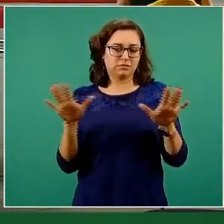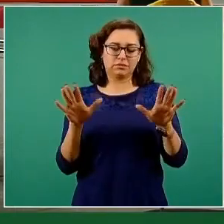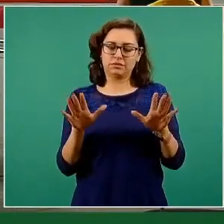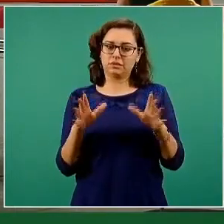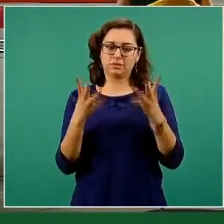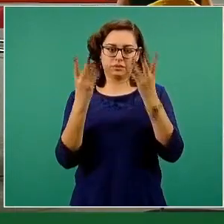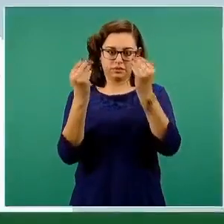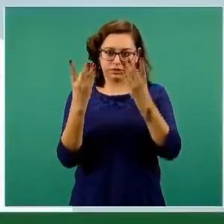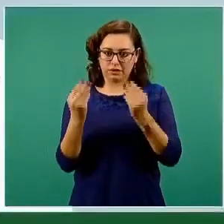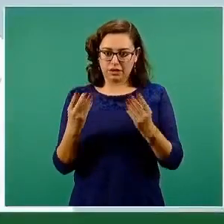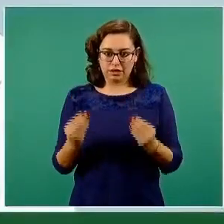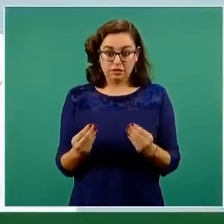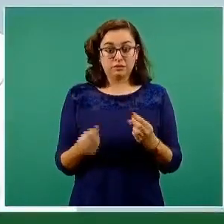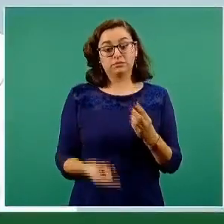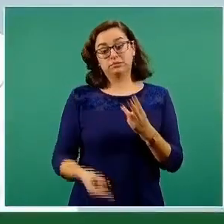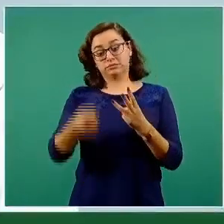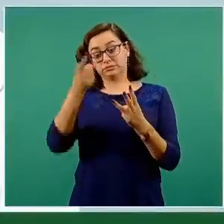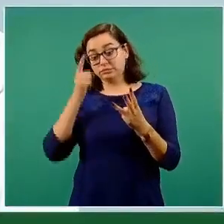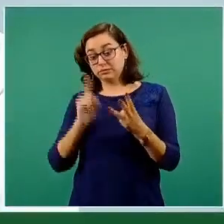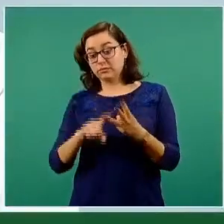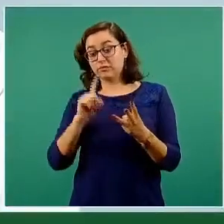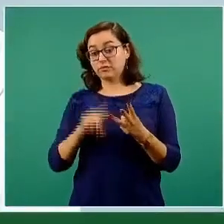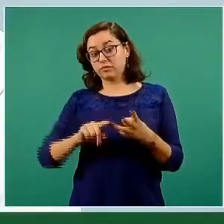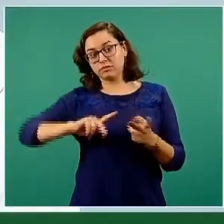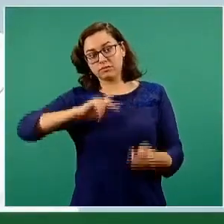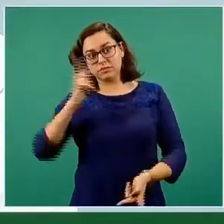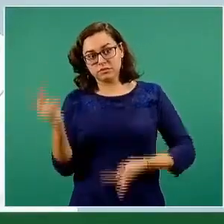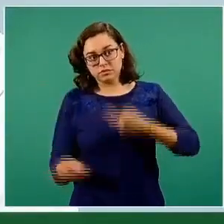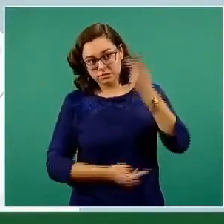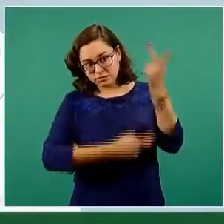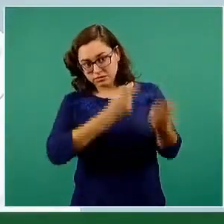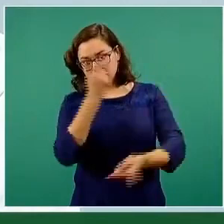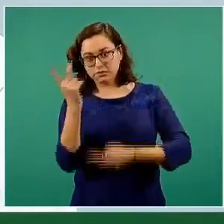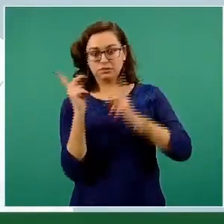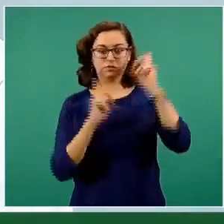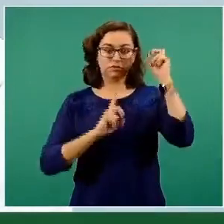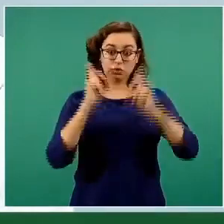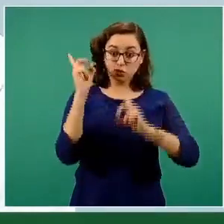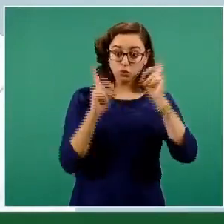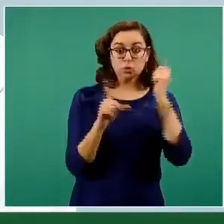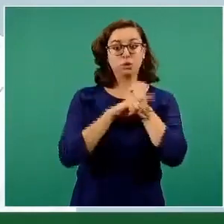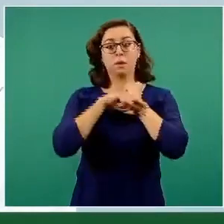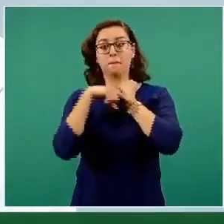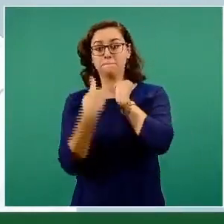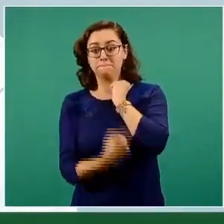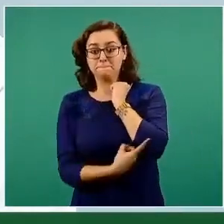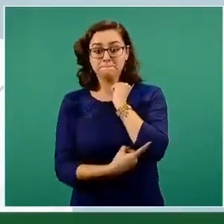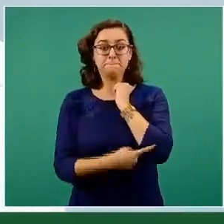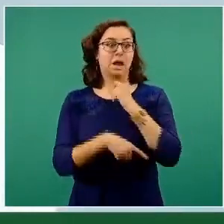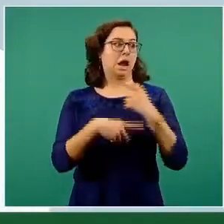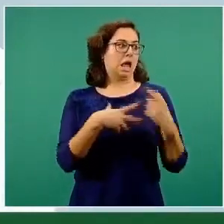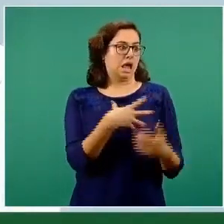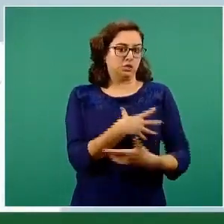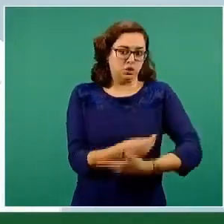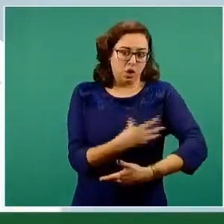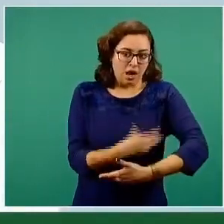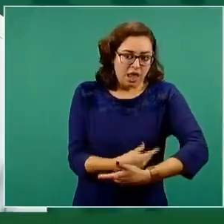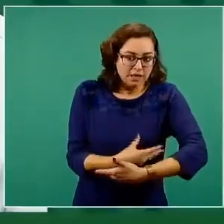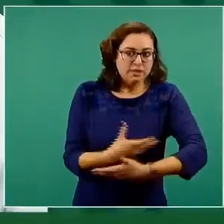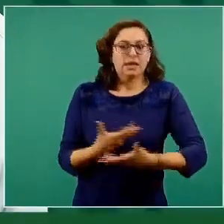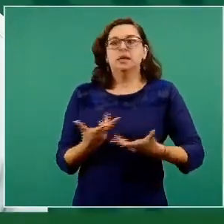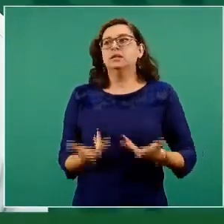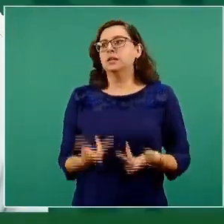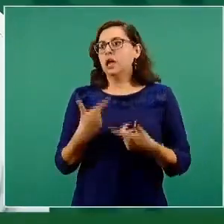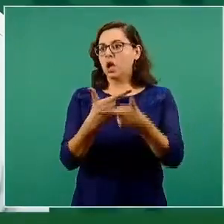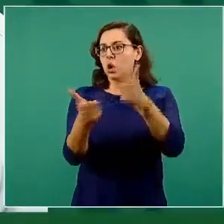bueno, las preguntas que hemos escuchado sobre embarazo, sobre lactancia, sobre los grupos de edad, etcétera, nos